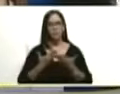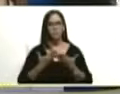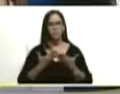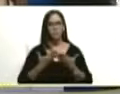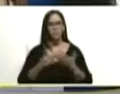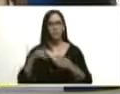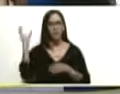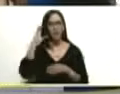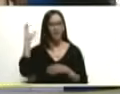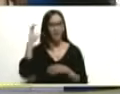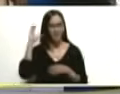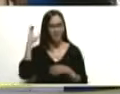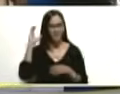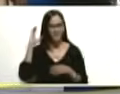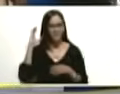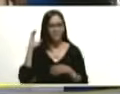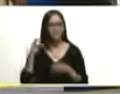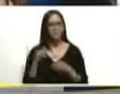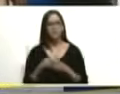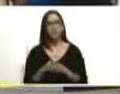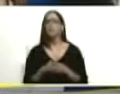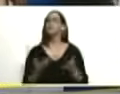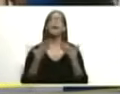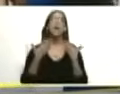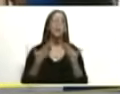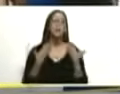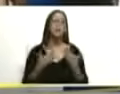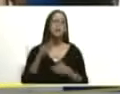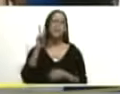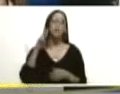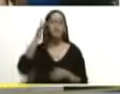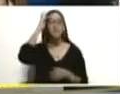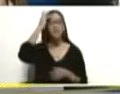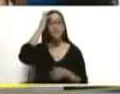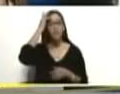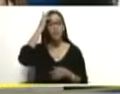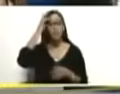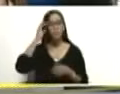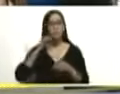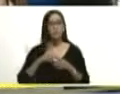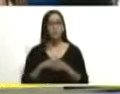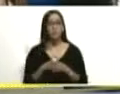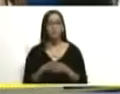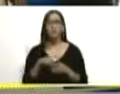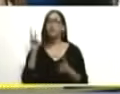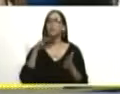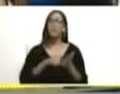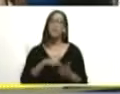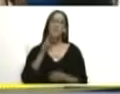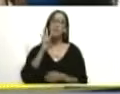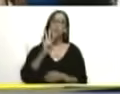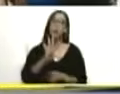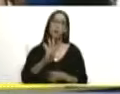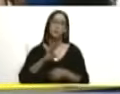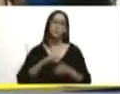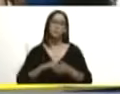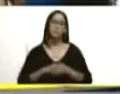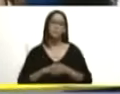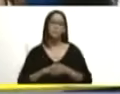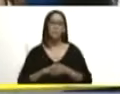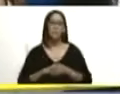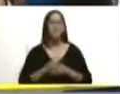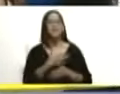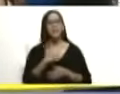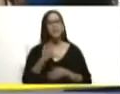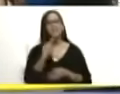una Caracas calurienta del 2 de febrero de 2024. Quiere